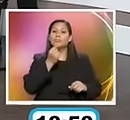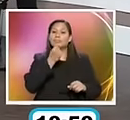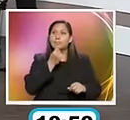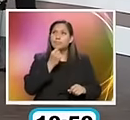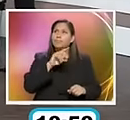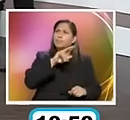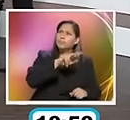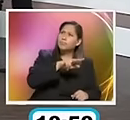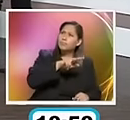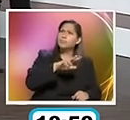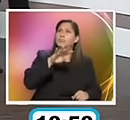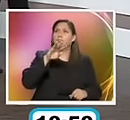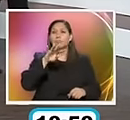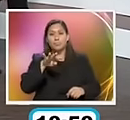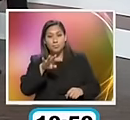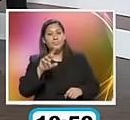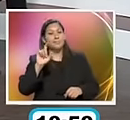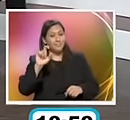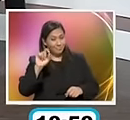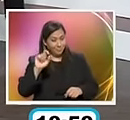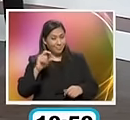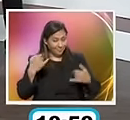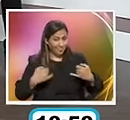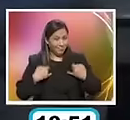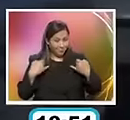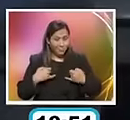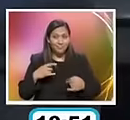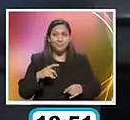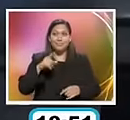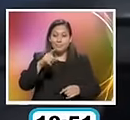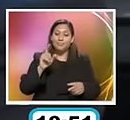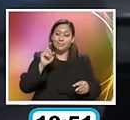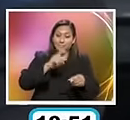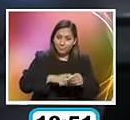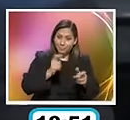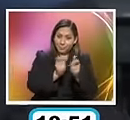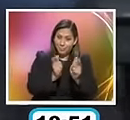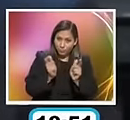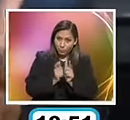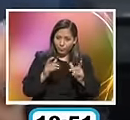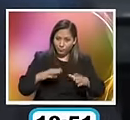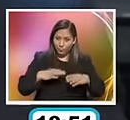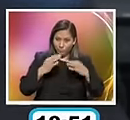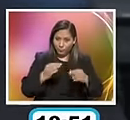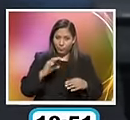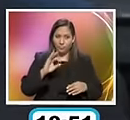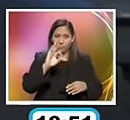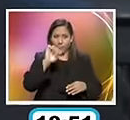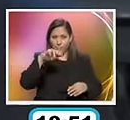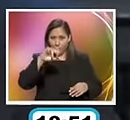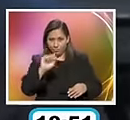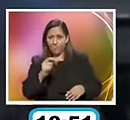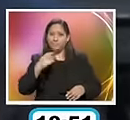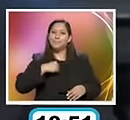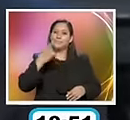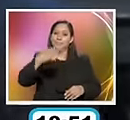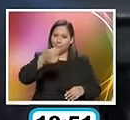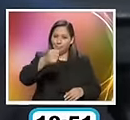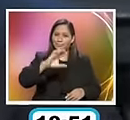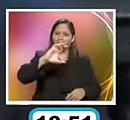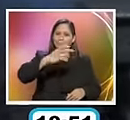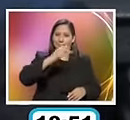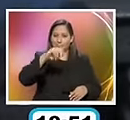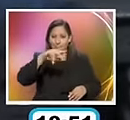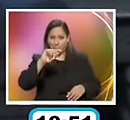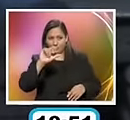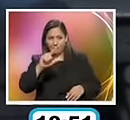de 18, 19, 20 años. Nos hicieron un club de fans acá, les estoy enviando un saludo a Chantal y a